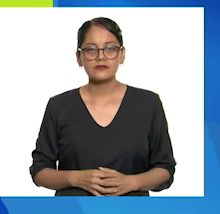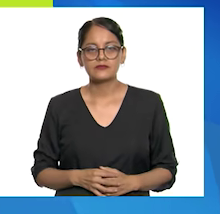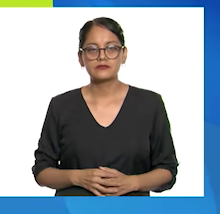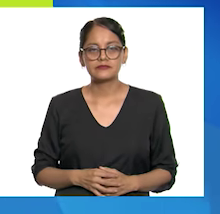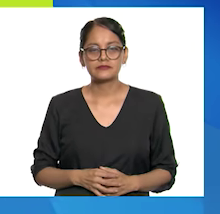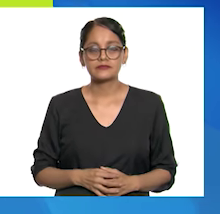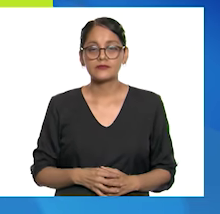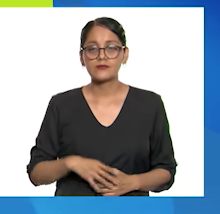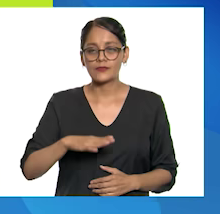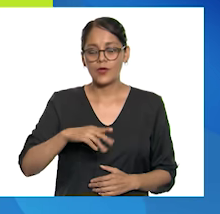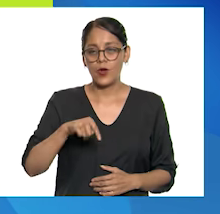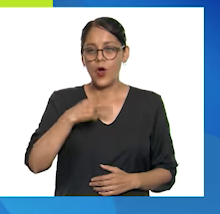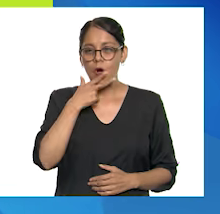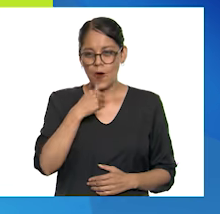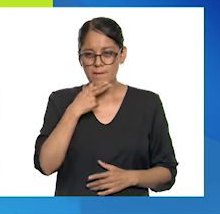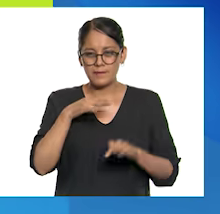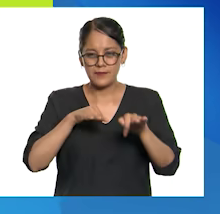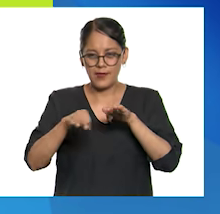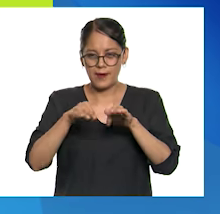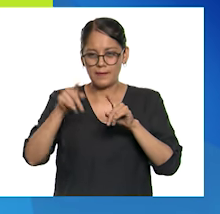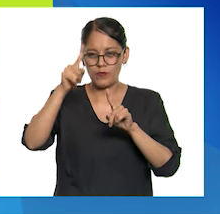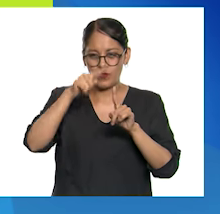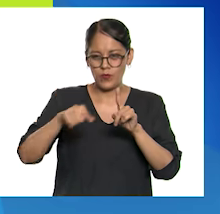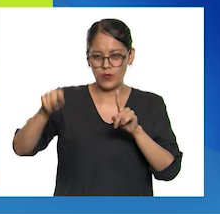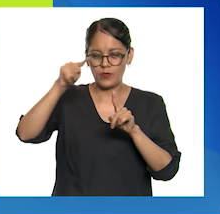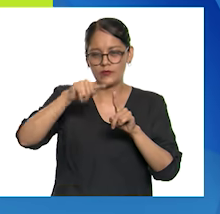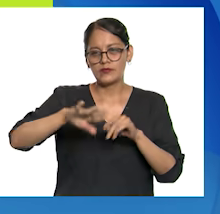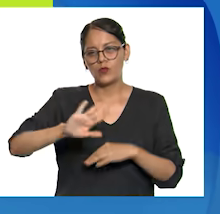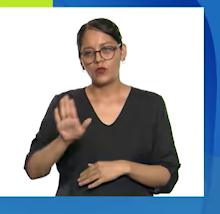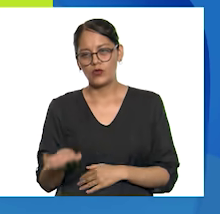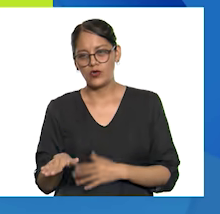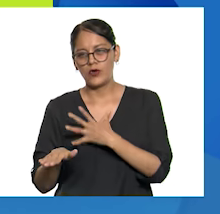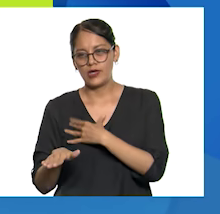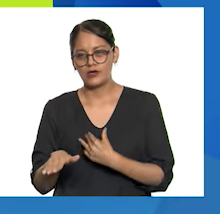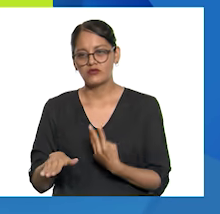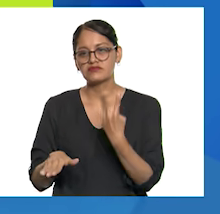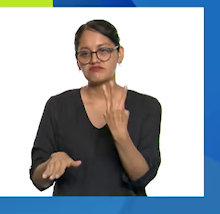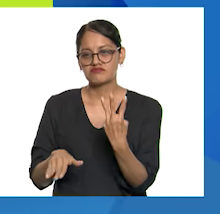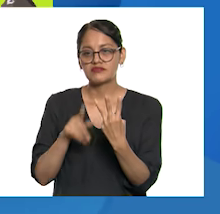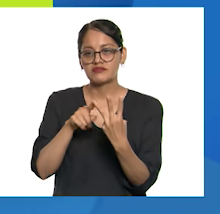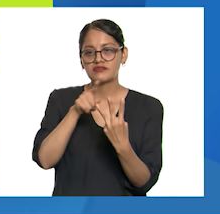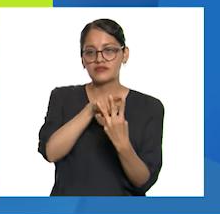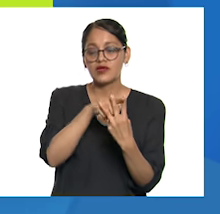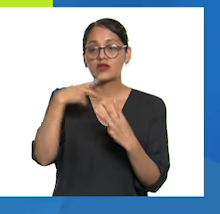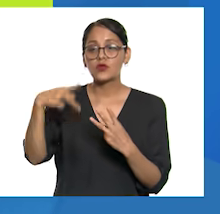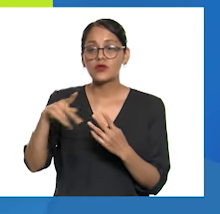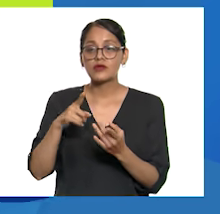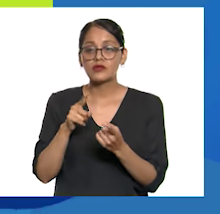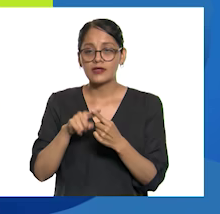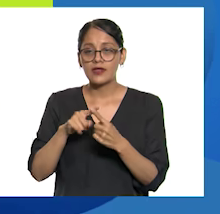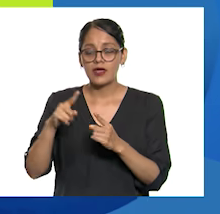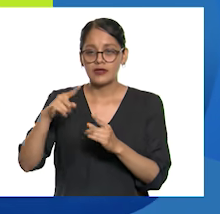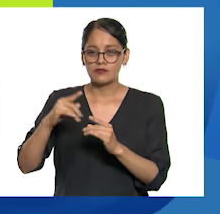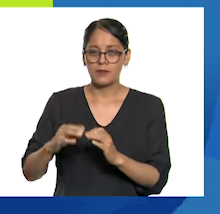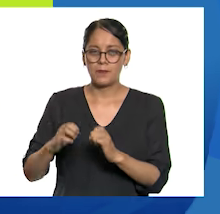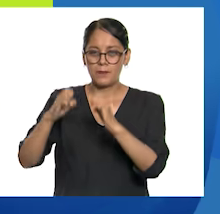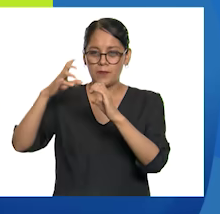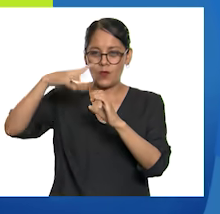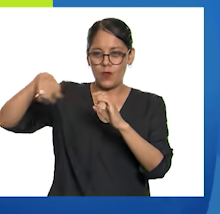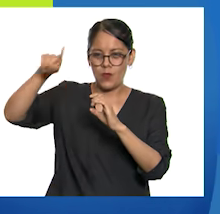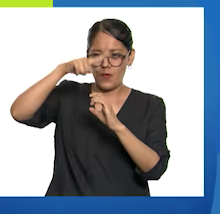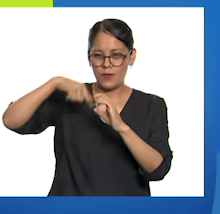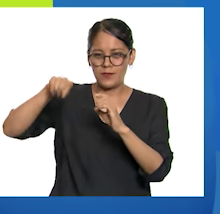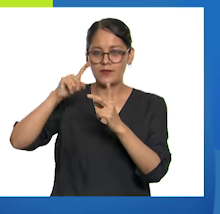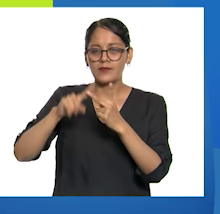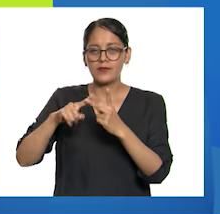Murió un molinero que tenía tres hijos y no dejó más bienes que su molino, su burrito y un gato. El mayor